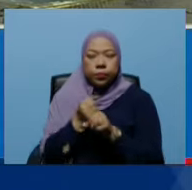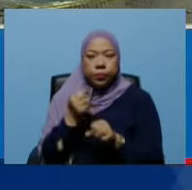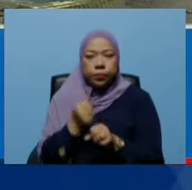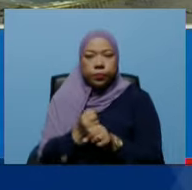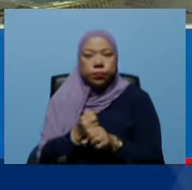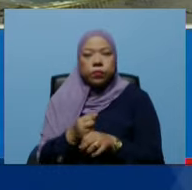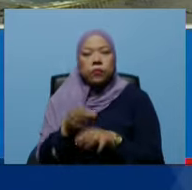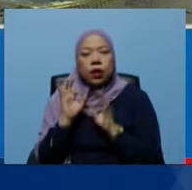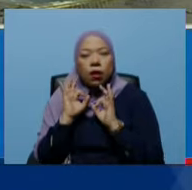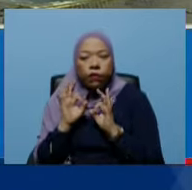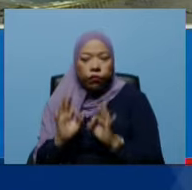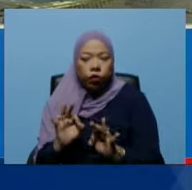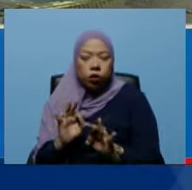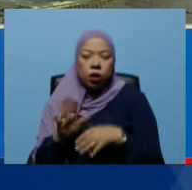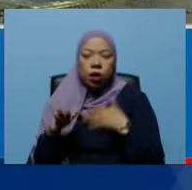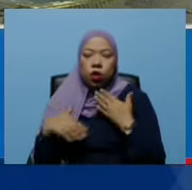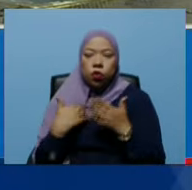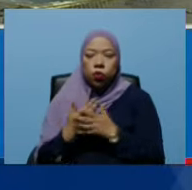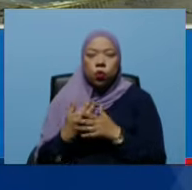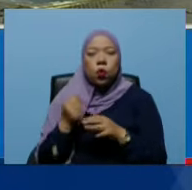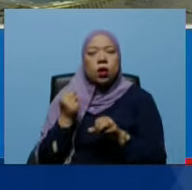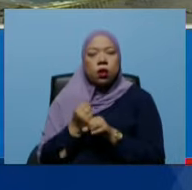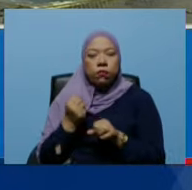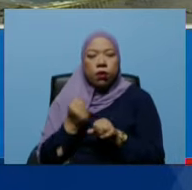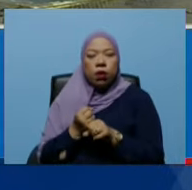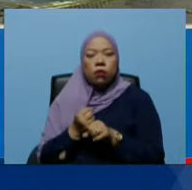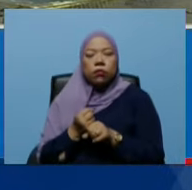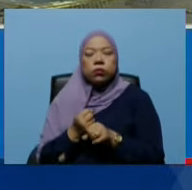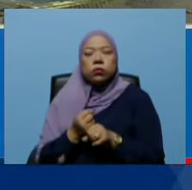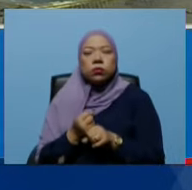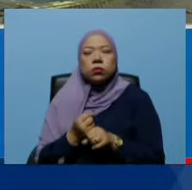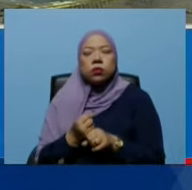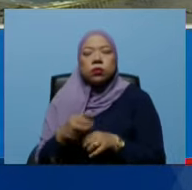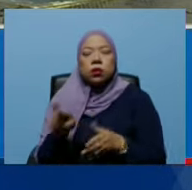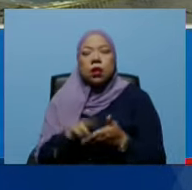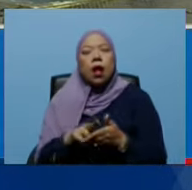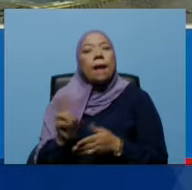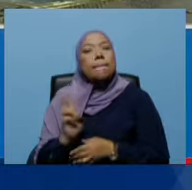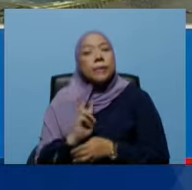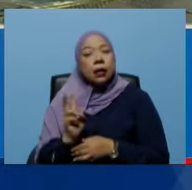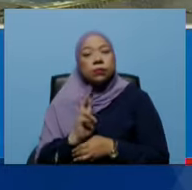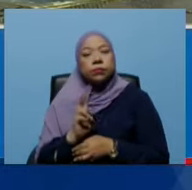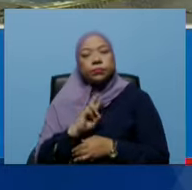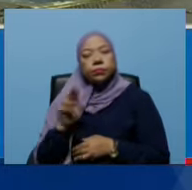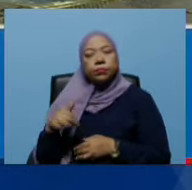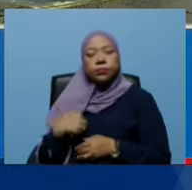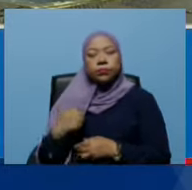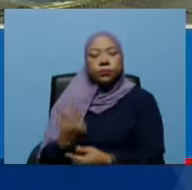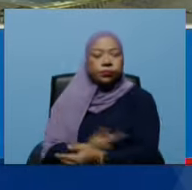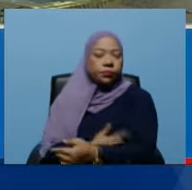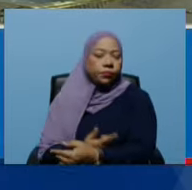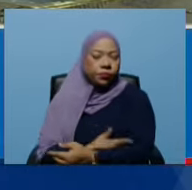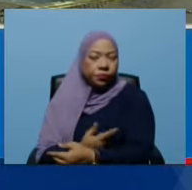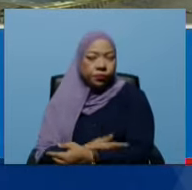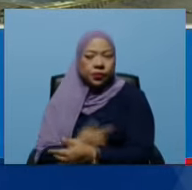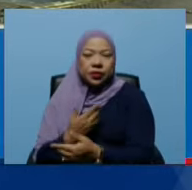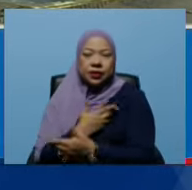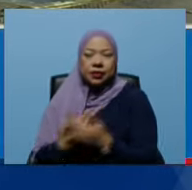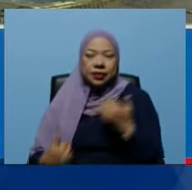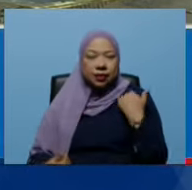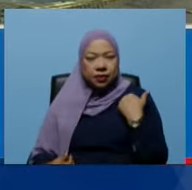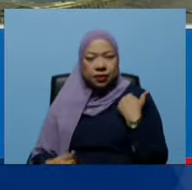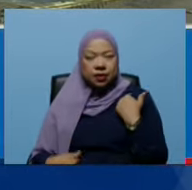la fortaleza de todos estos trabajadores. Yo quiero darle la palabra a nuestro hermano